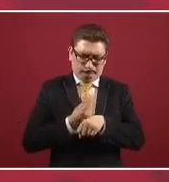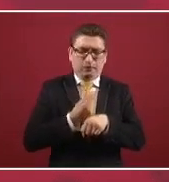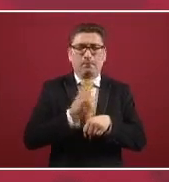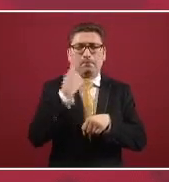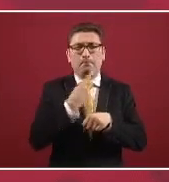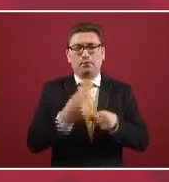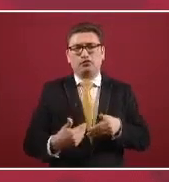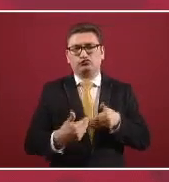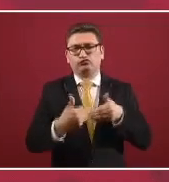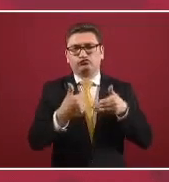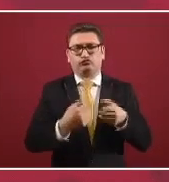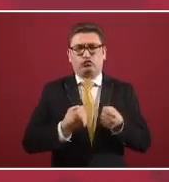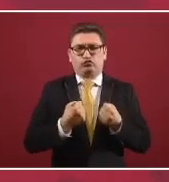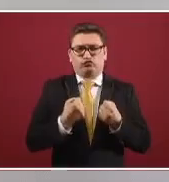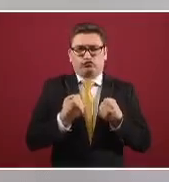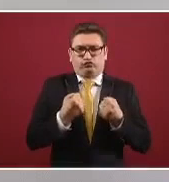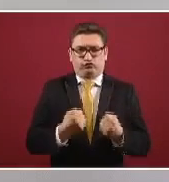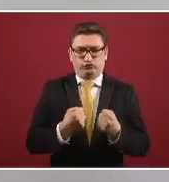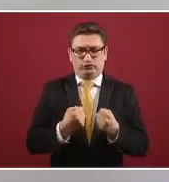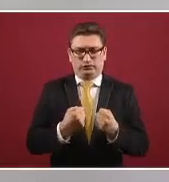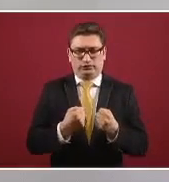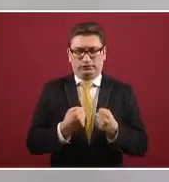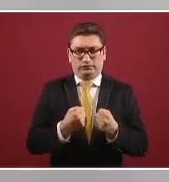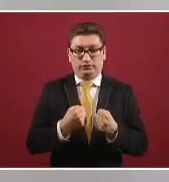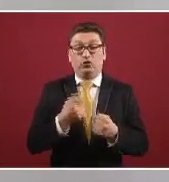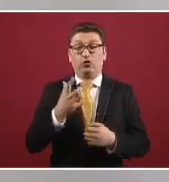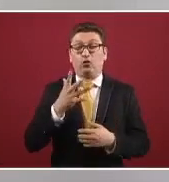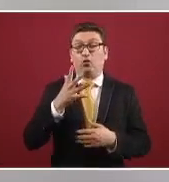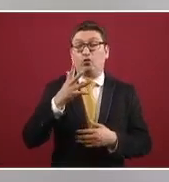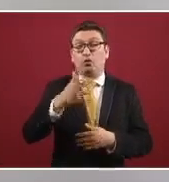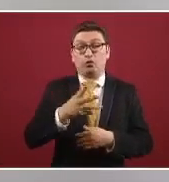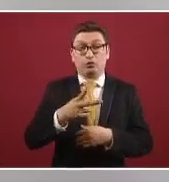sobre todo para evitar riesgos